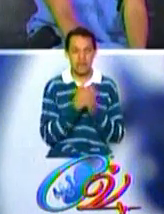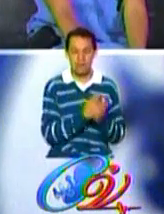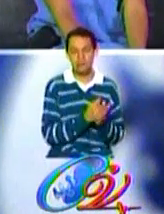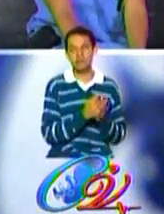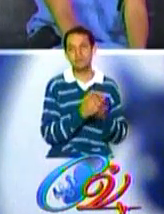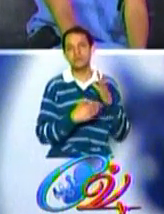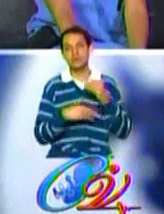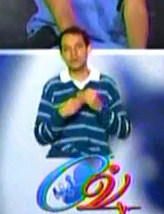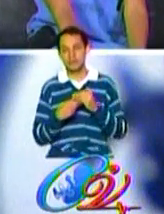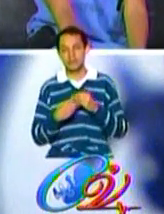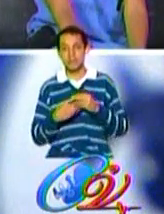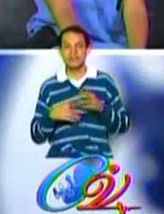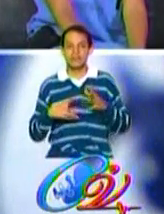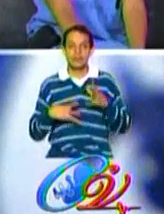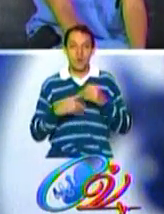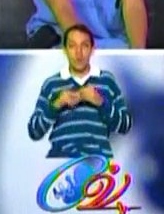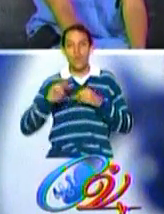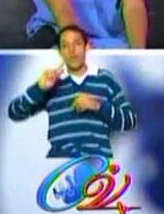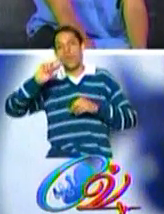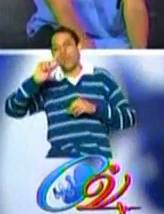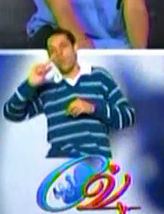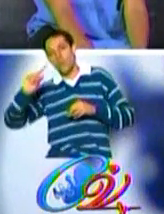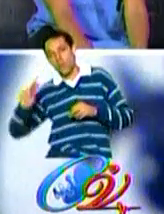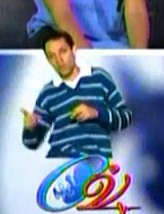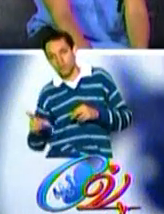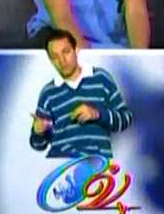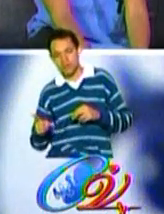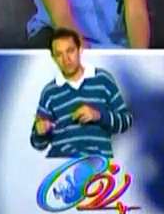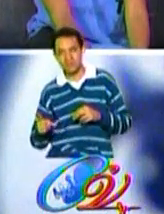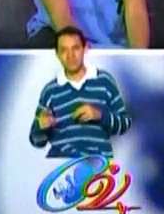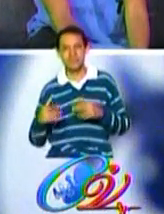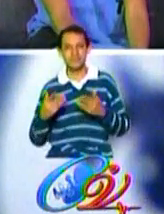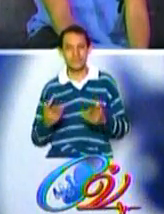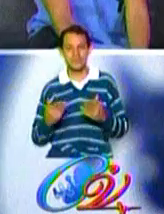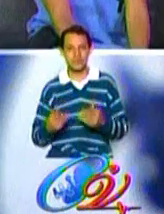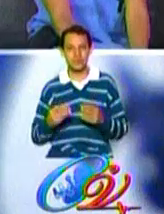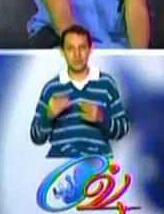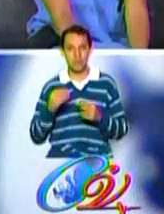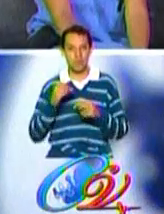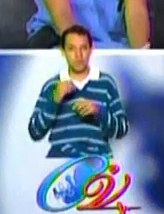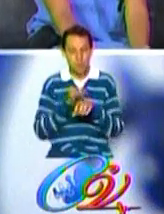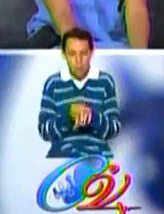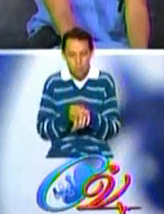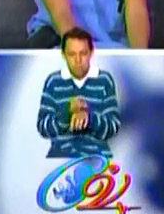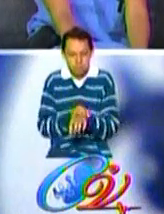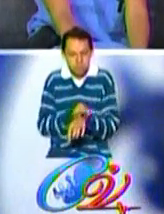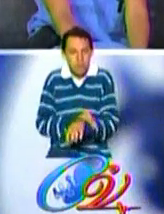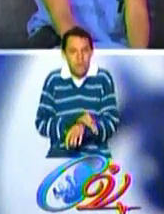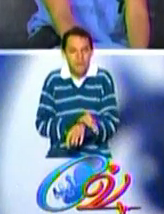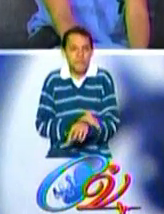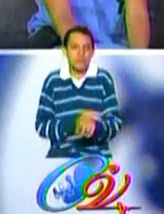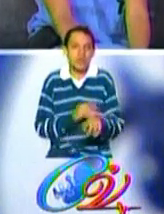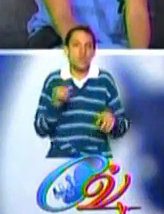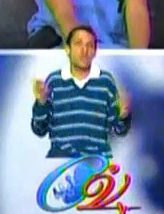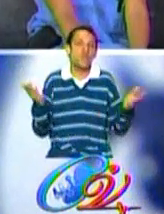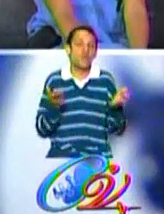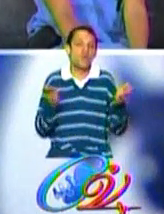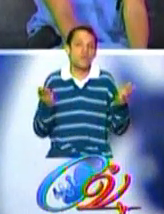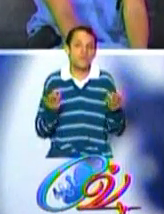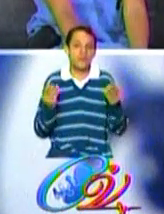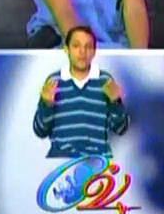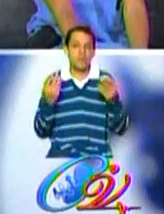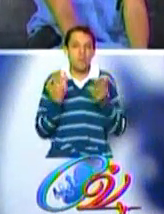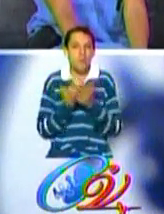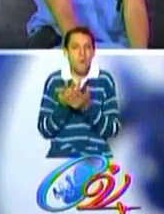esos, ¿cierto? Este es otro que son los de micotoxinas, que son hongos que se encuentran a veces en las paredes por la humedad. Por